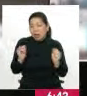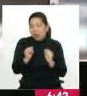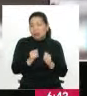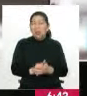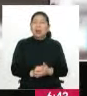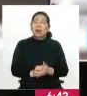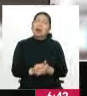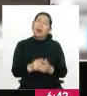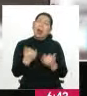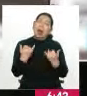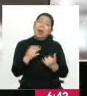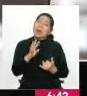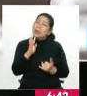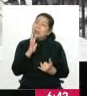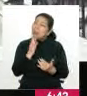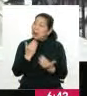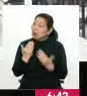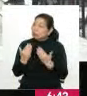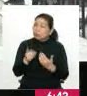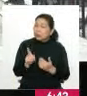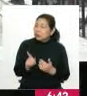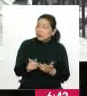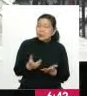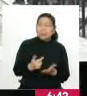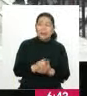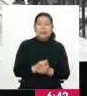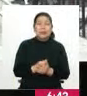Estas subvariantes que estamos hablando, ¿no?